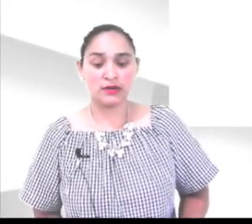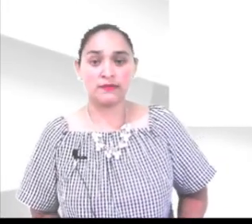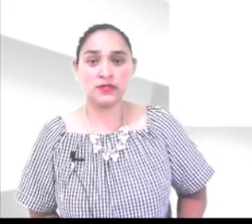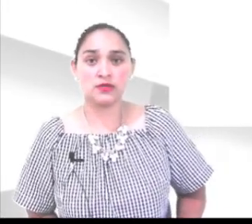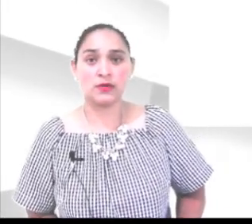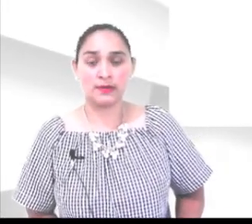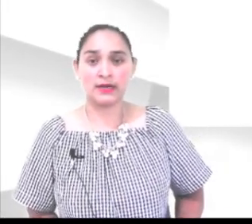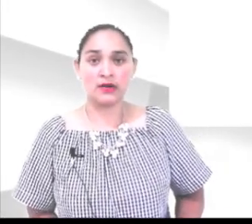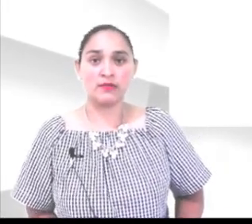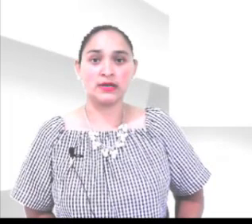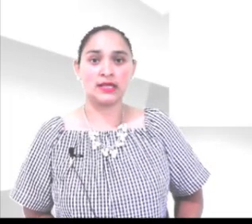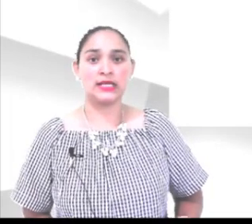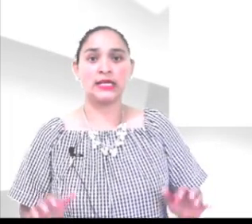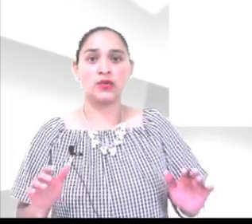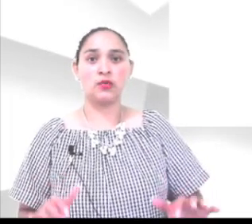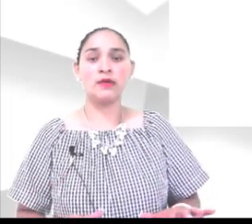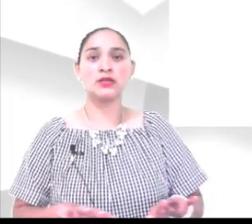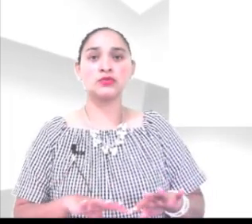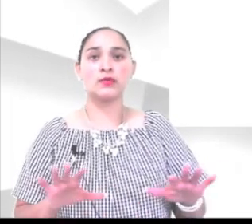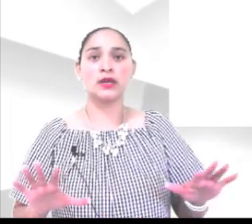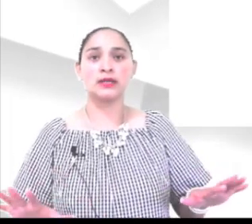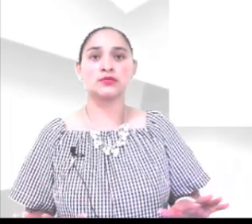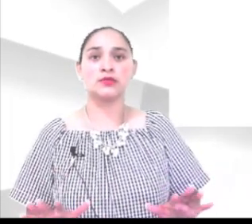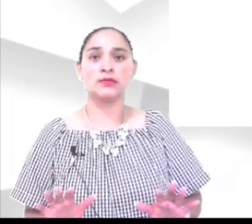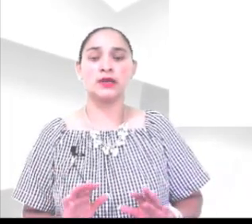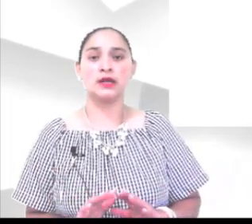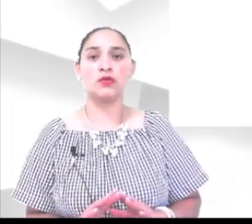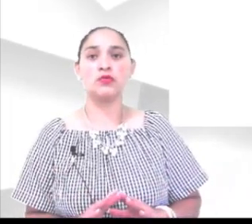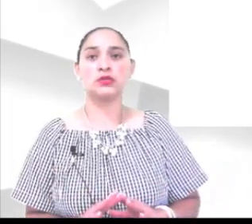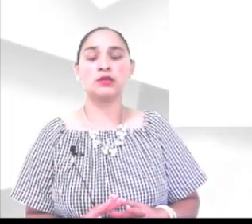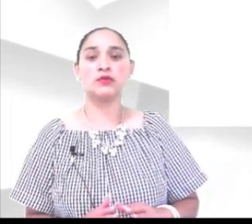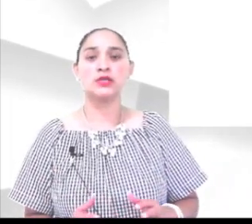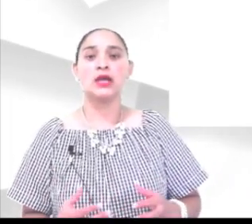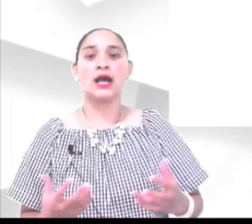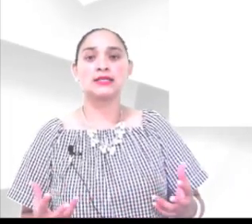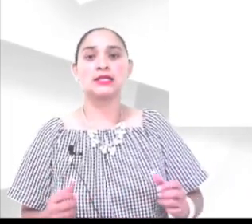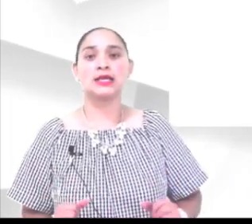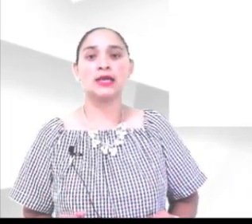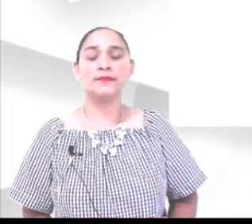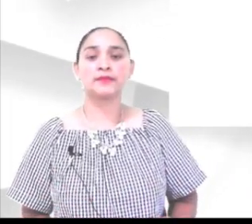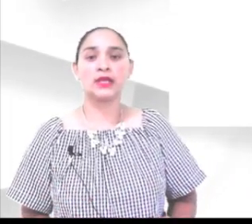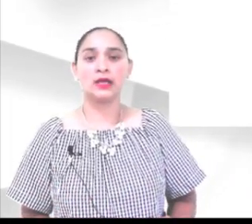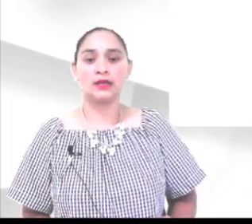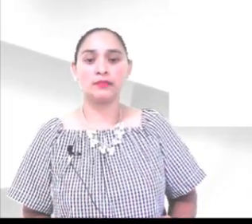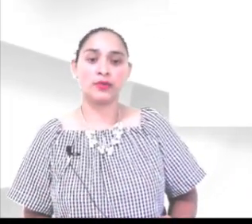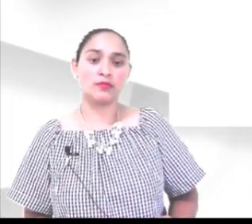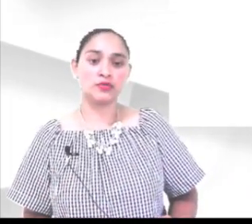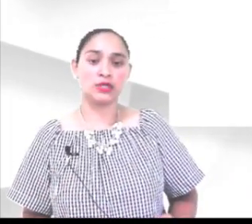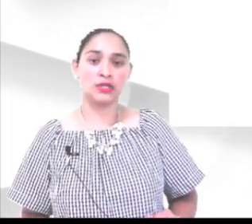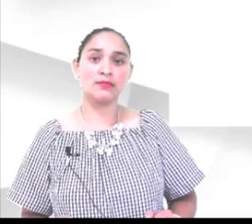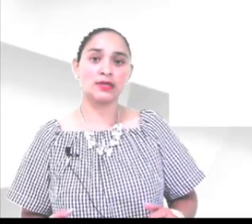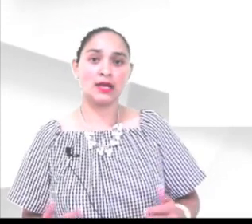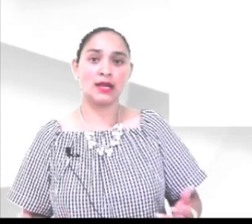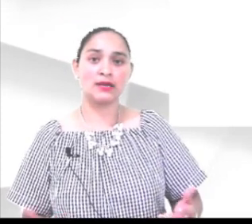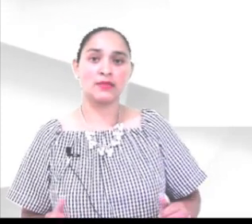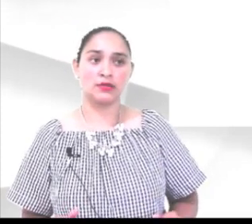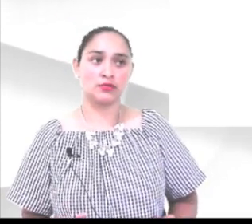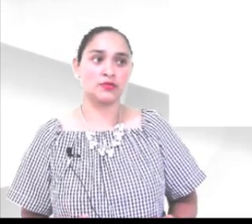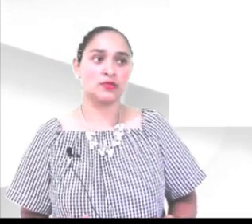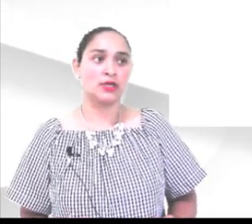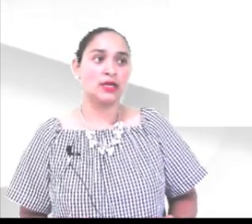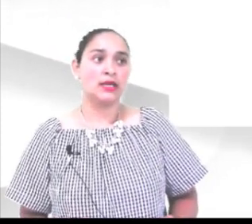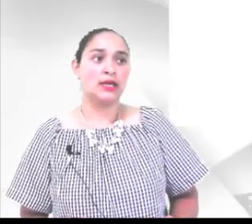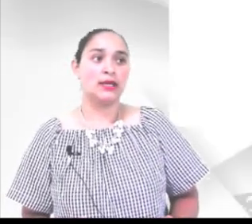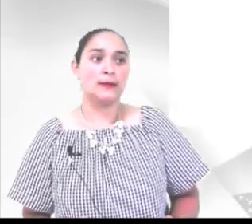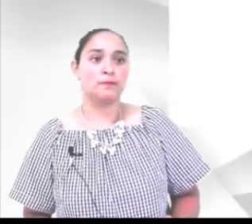es un beneficio, ¿verdad?, para la humanidad. El que llueva sobre los cultivos hace de que podamos tener, ¿verdad?,